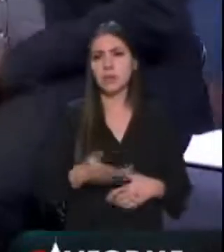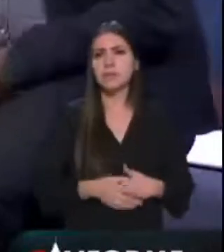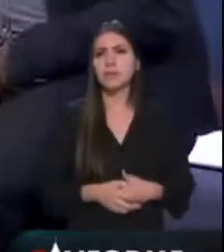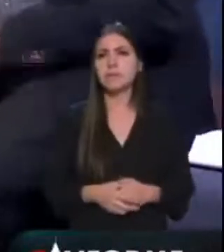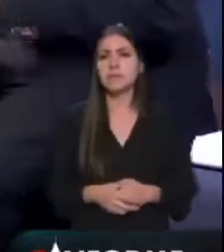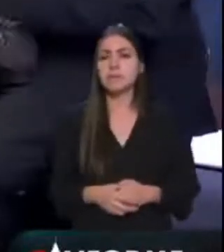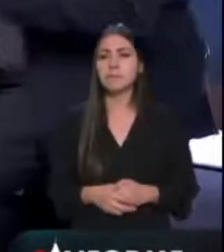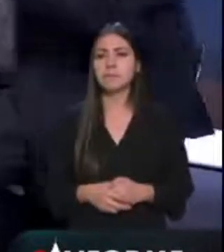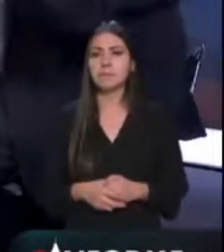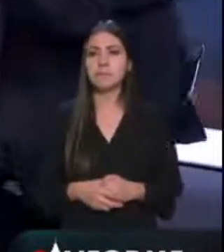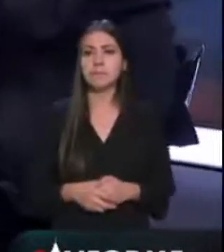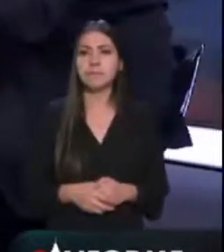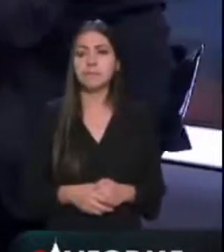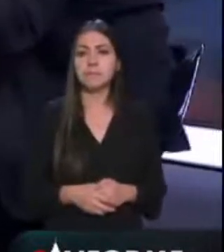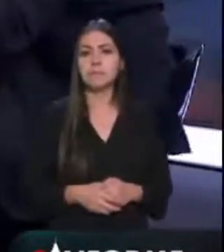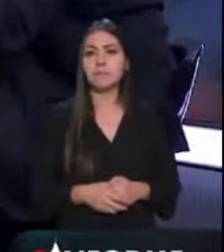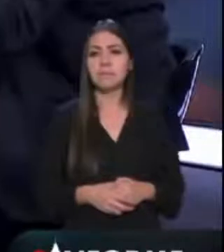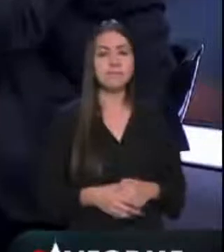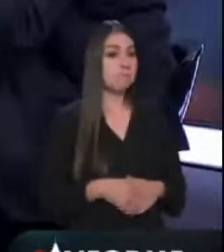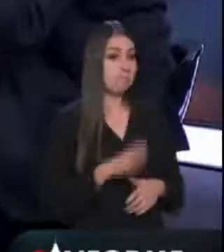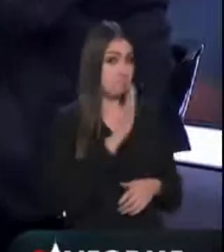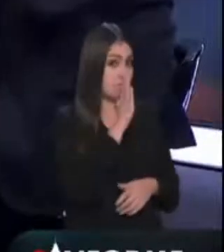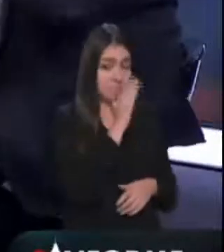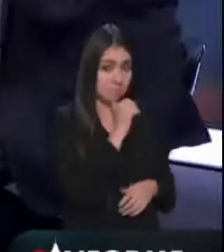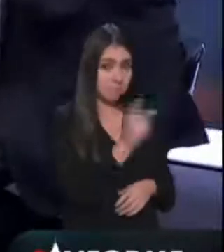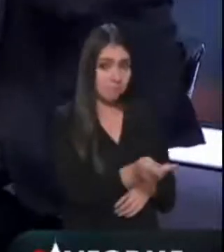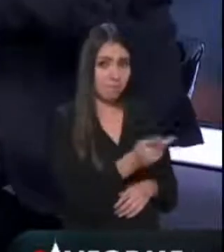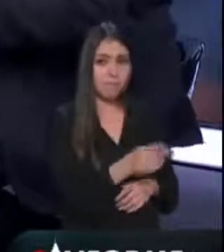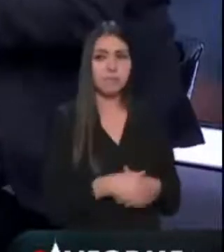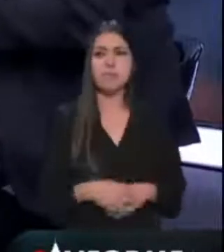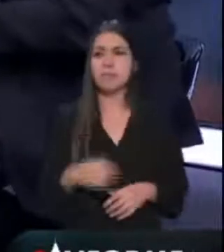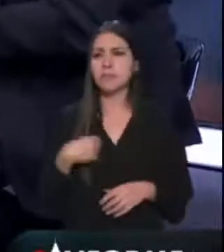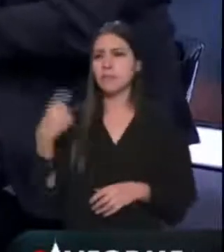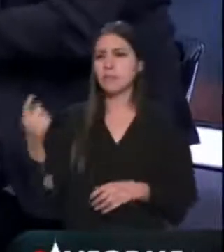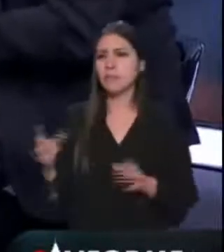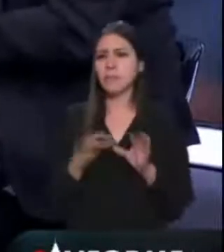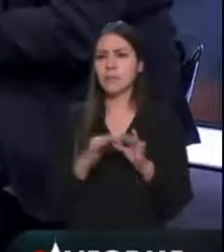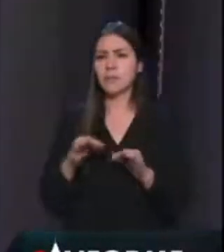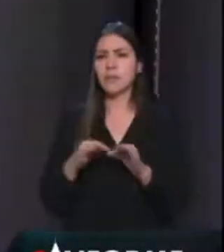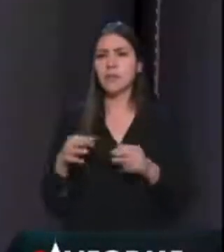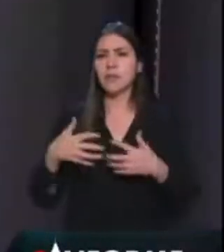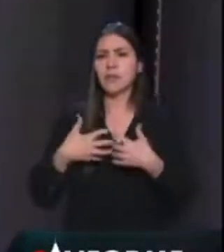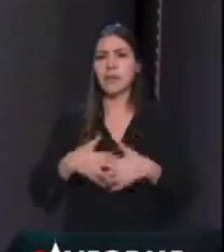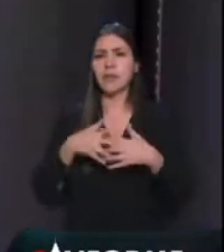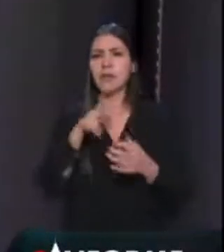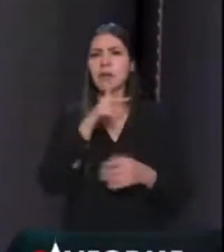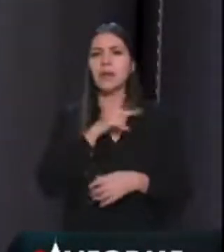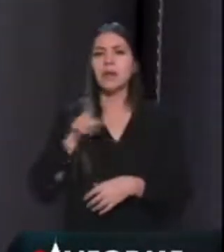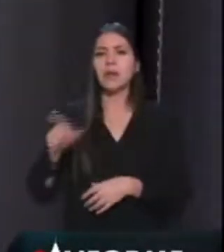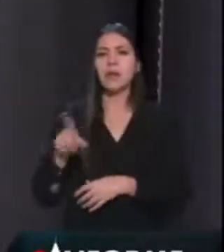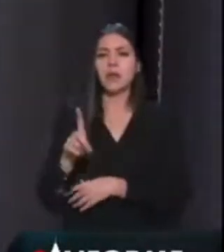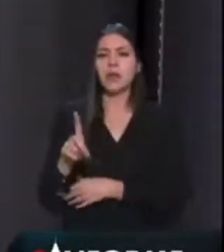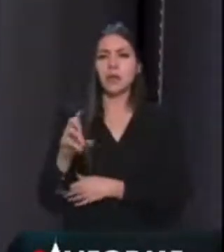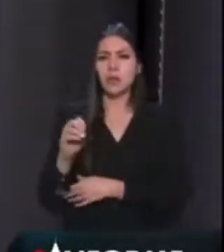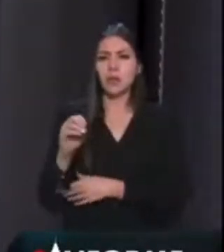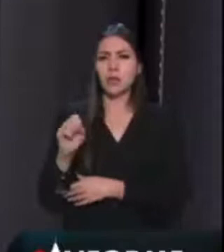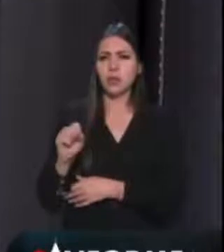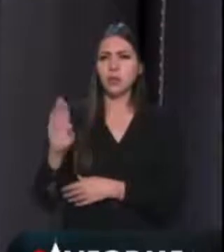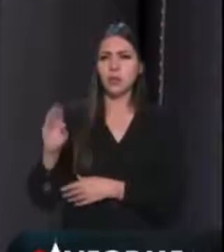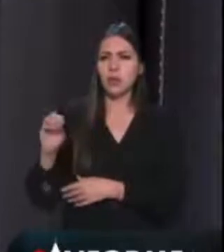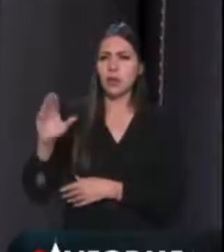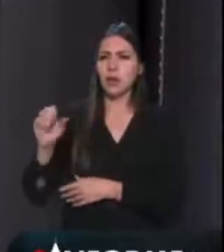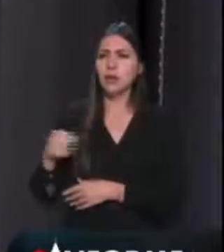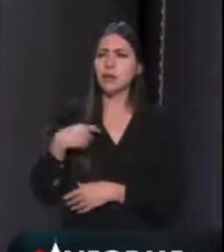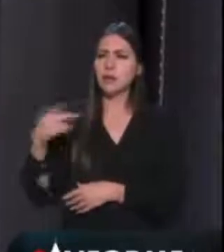ver, mira, primero, señaló Dos Bocas. A ver, yo le preguntaría a Rodrigo y a quienes critican Dos Bocas, ¿qué hacemos con